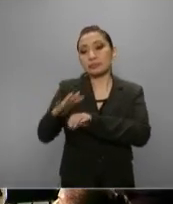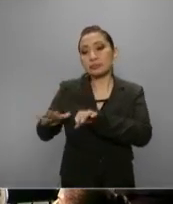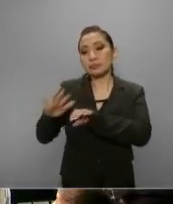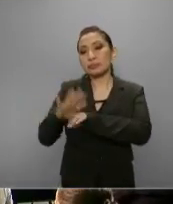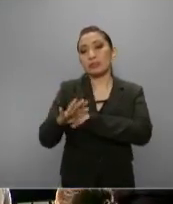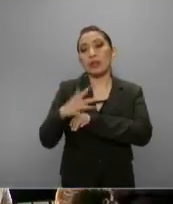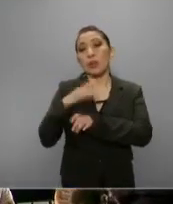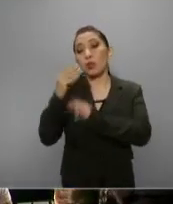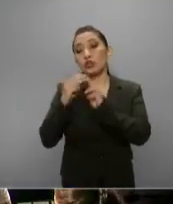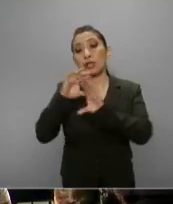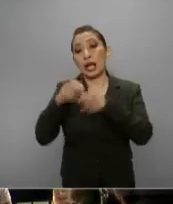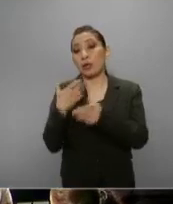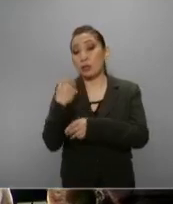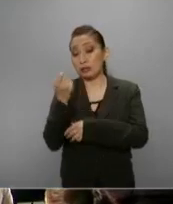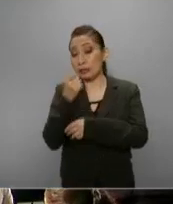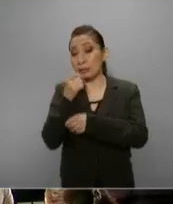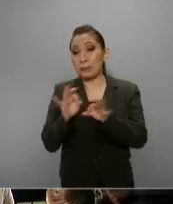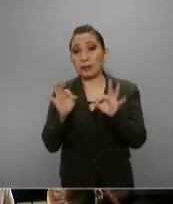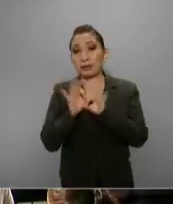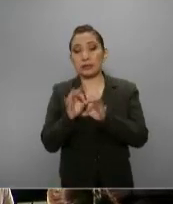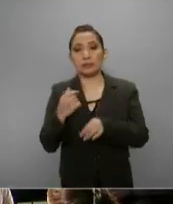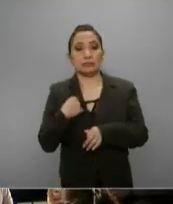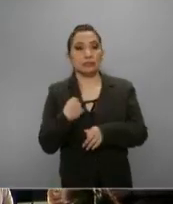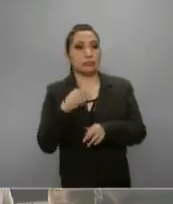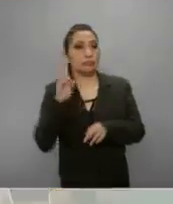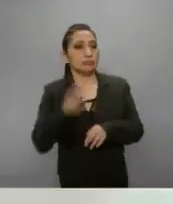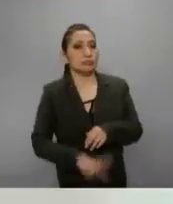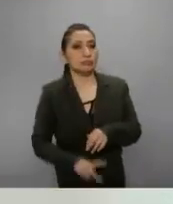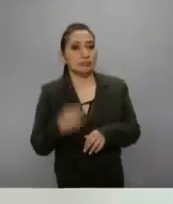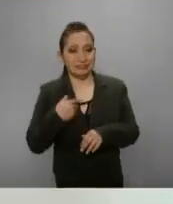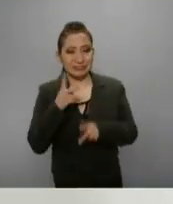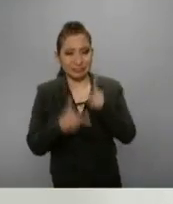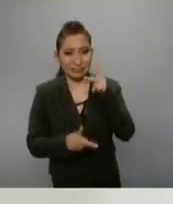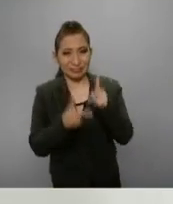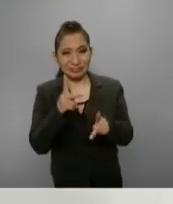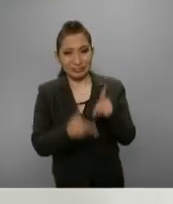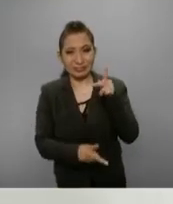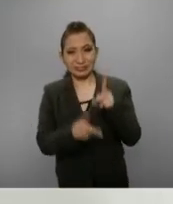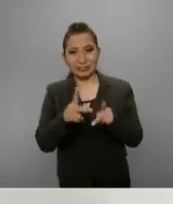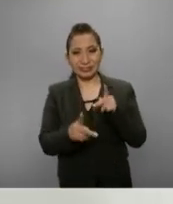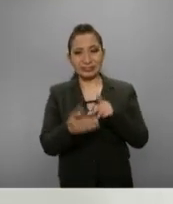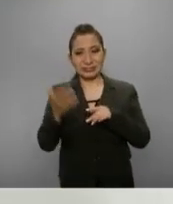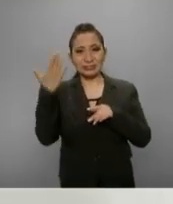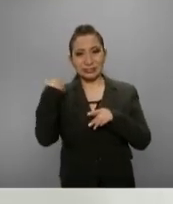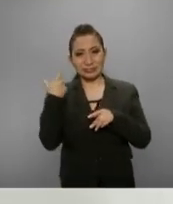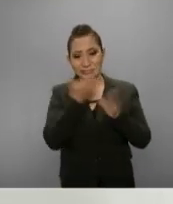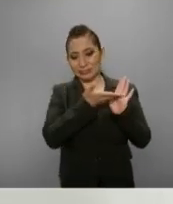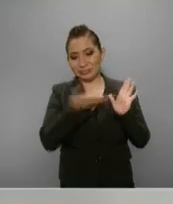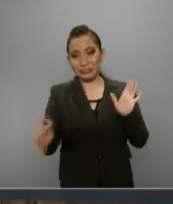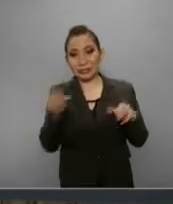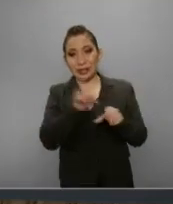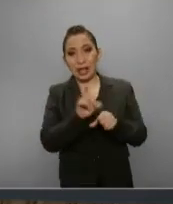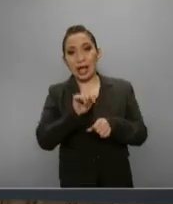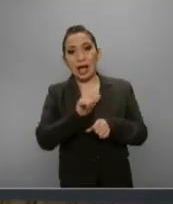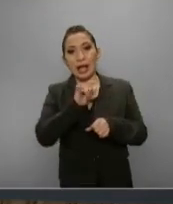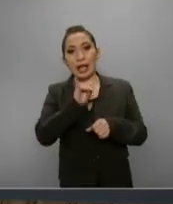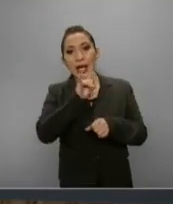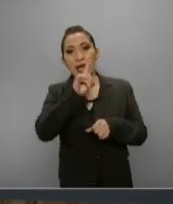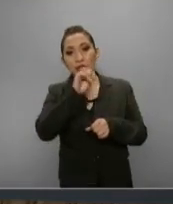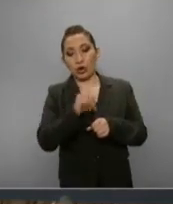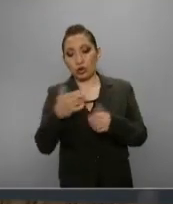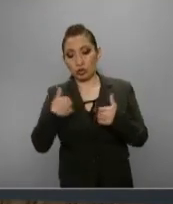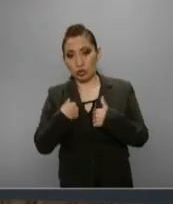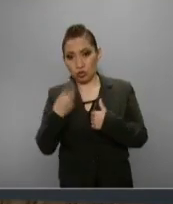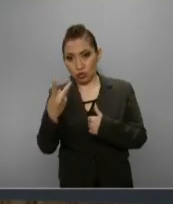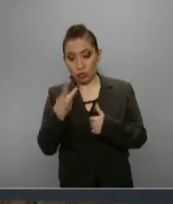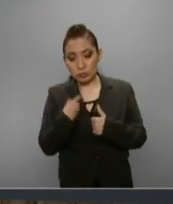nivel global, que no son menores, Álvaro. Híjole, a mí me lo platicamos durante el curso del día, Alejandro Páez